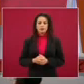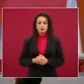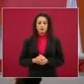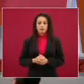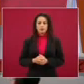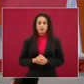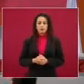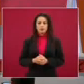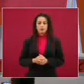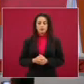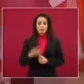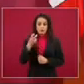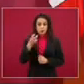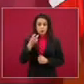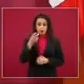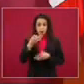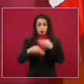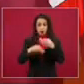todos ellos,